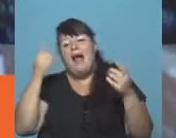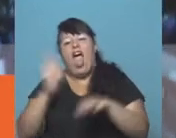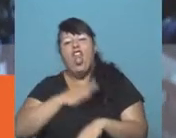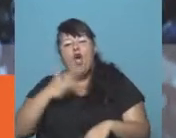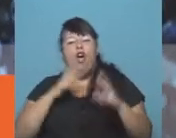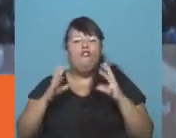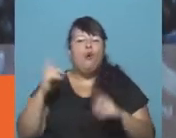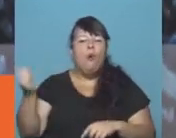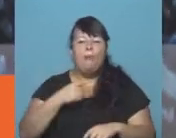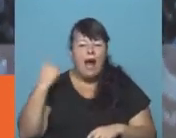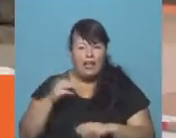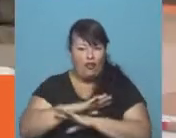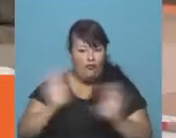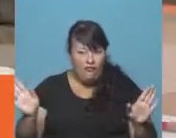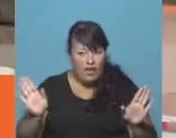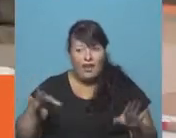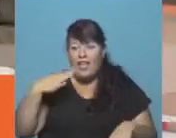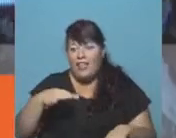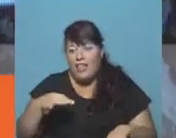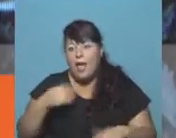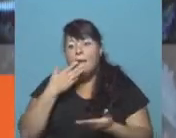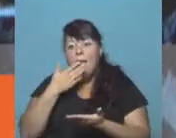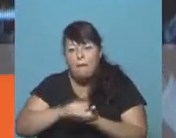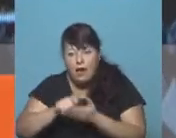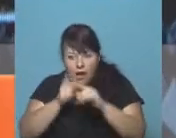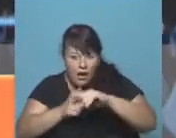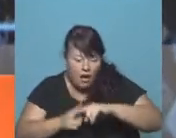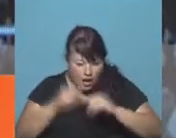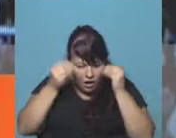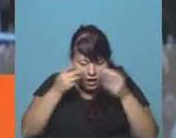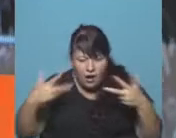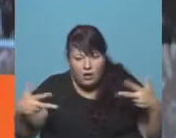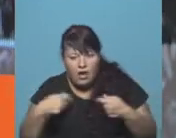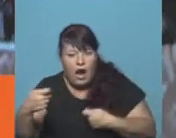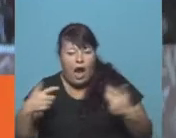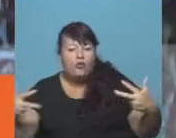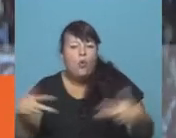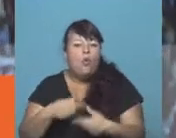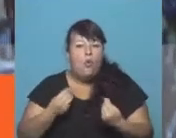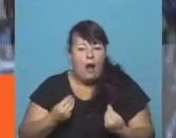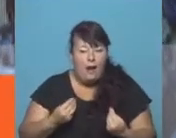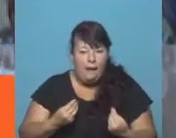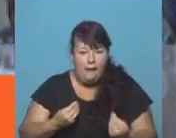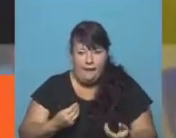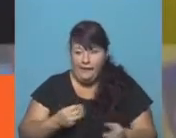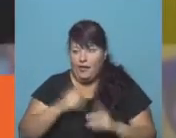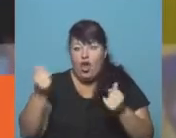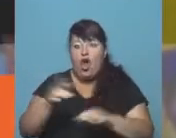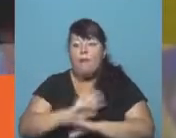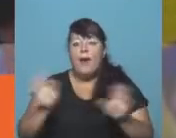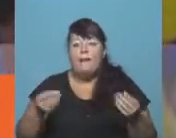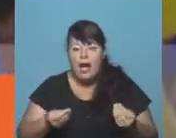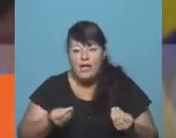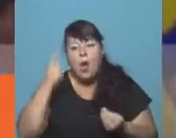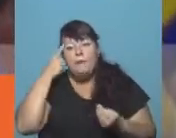novela o fútbol para todos que ya no va haber más tenéis que agarrar un papel y un lápiz y tienes que empezar a recortar que que no vas a comprar más